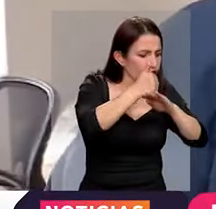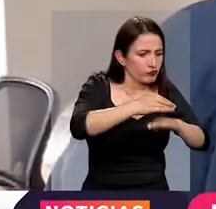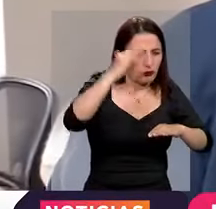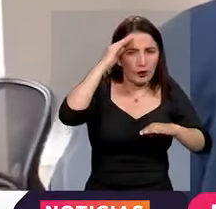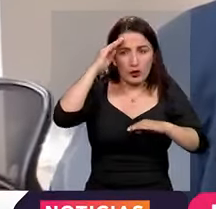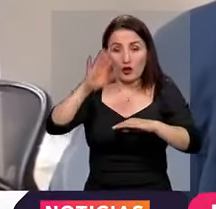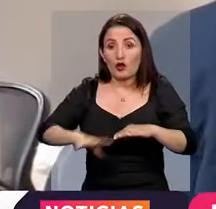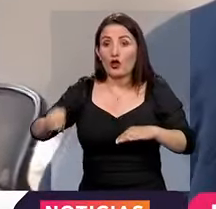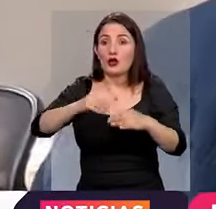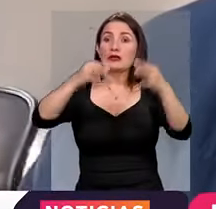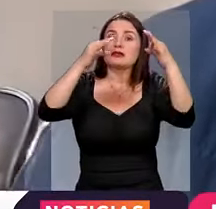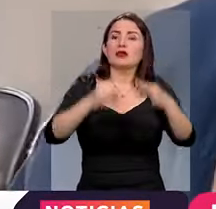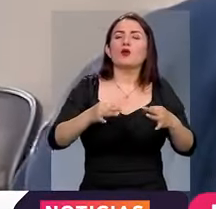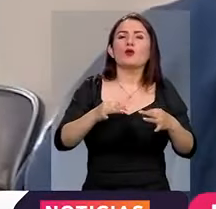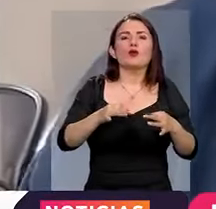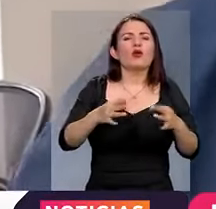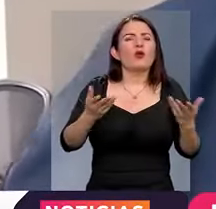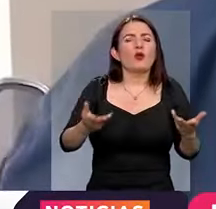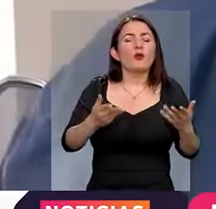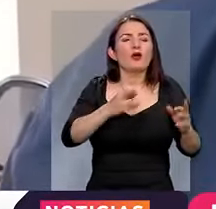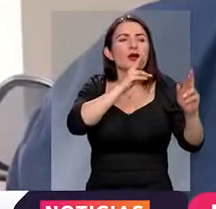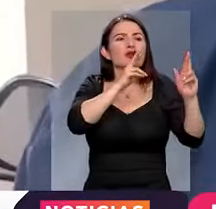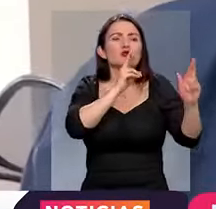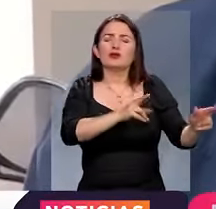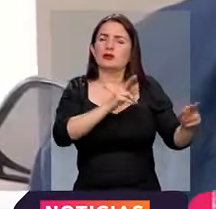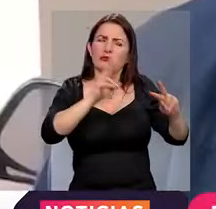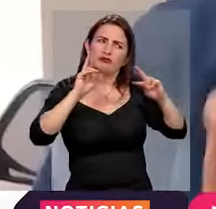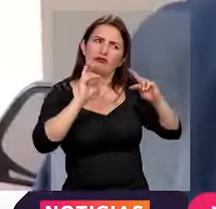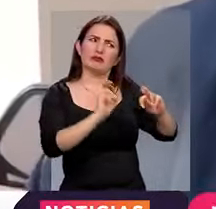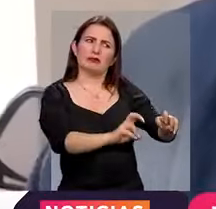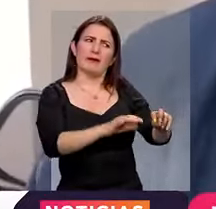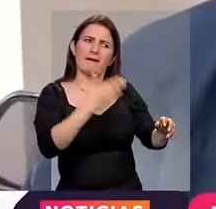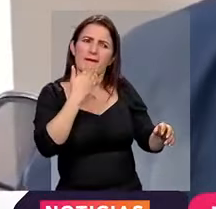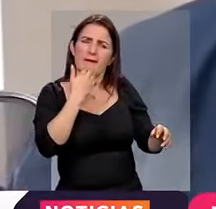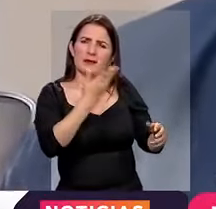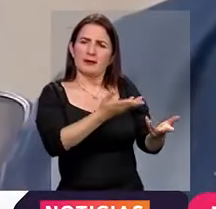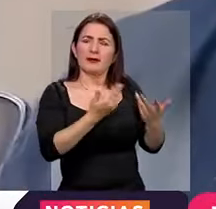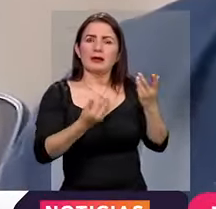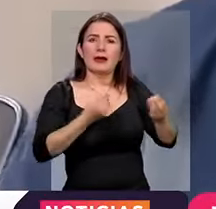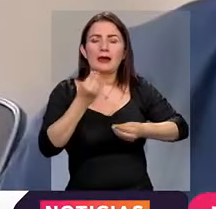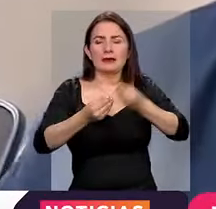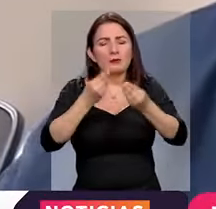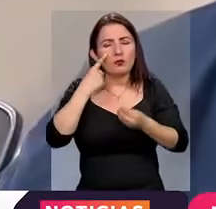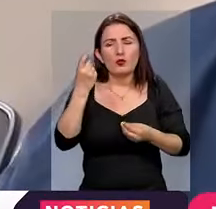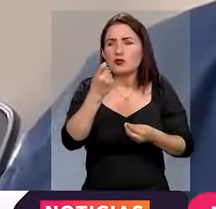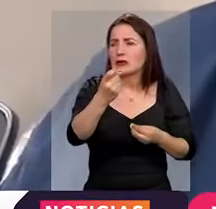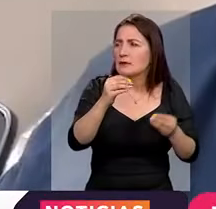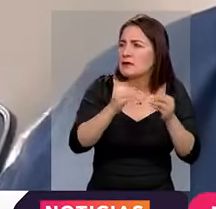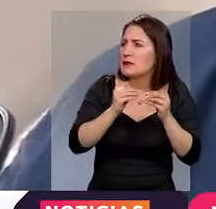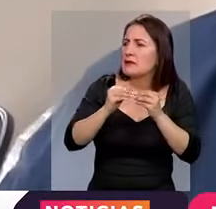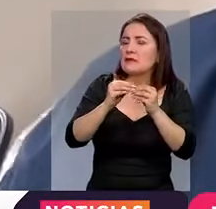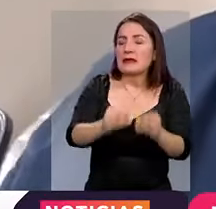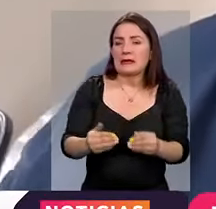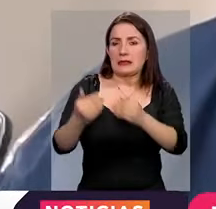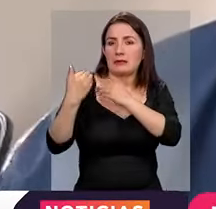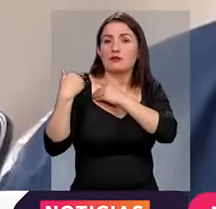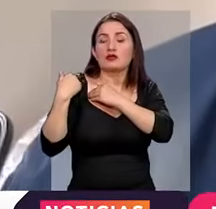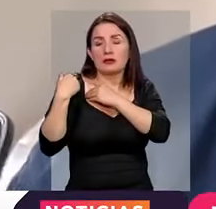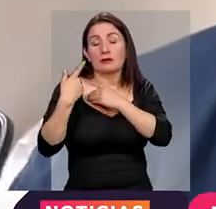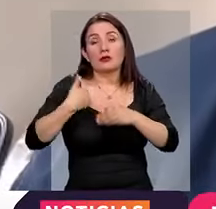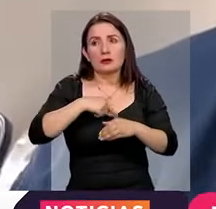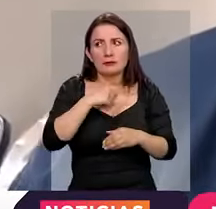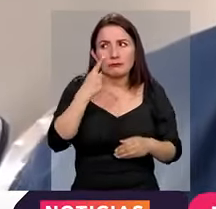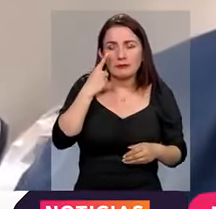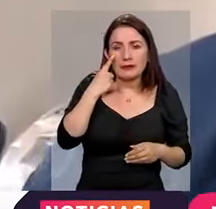y los organismos de seguridad los resultados de estas investigaciones frente a estos hechos para buscar más responsables y por supuesto estar